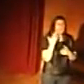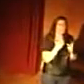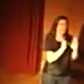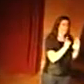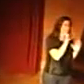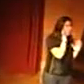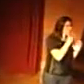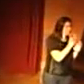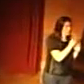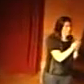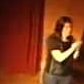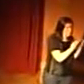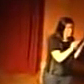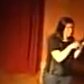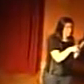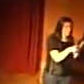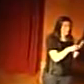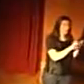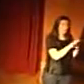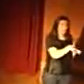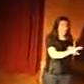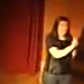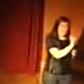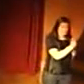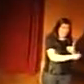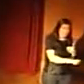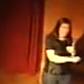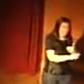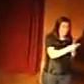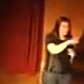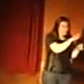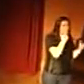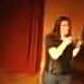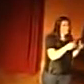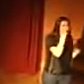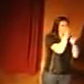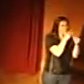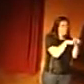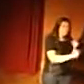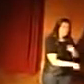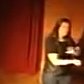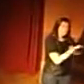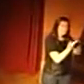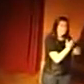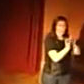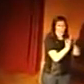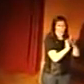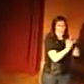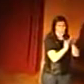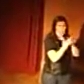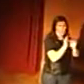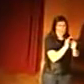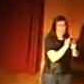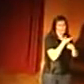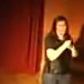la veduta en Italia ha sido es el gran nido donde surge esta moda por las grandes